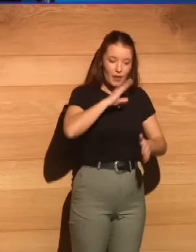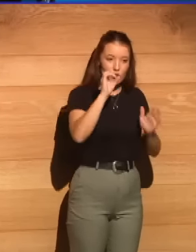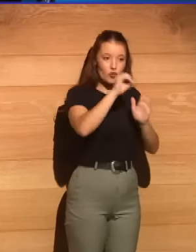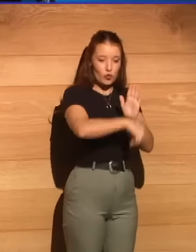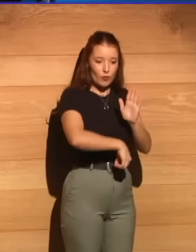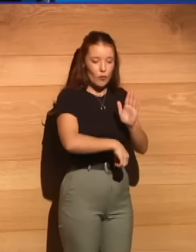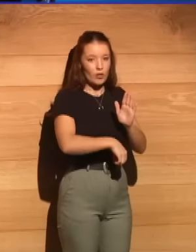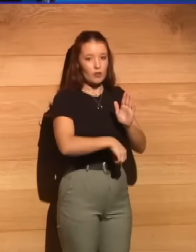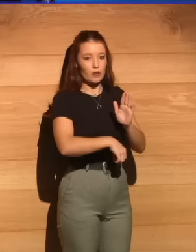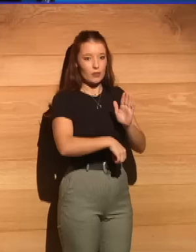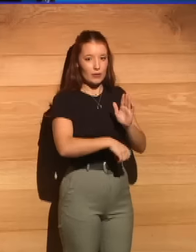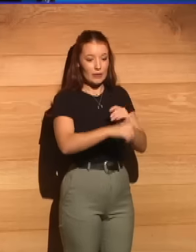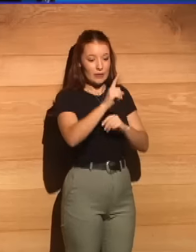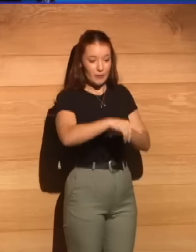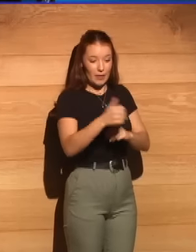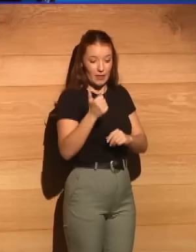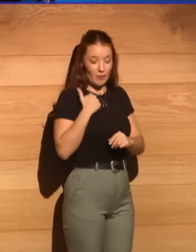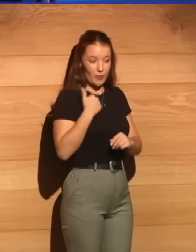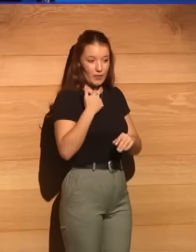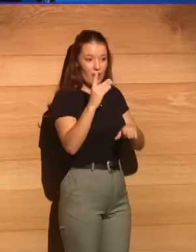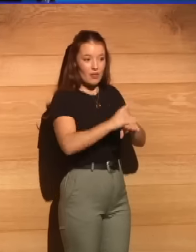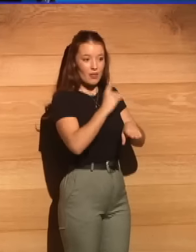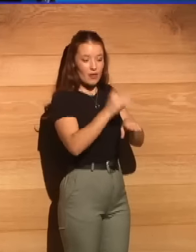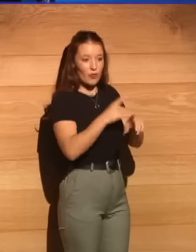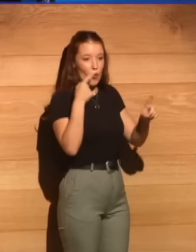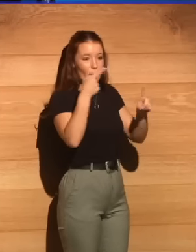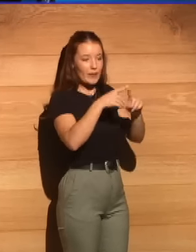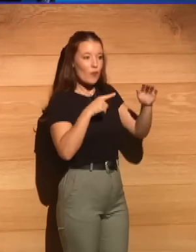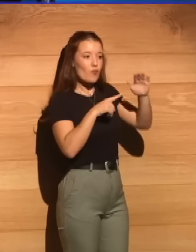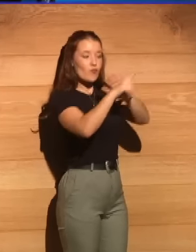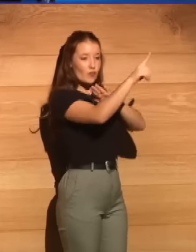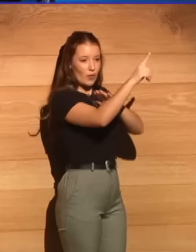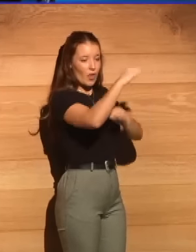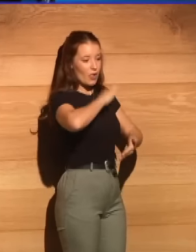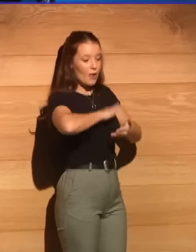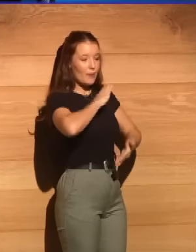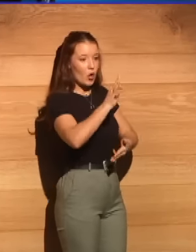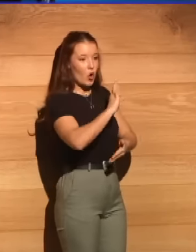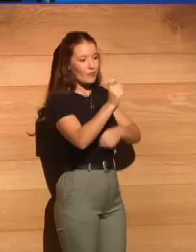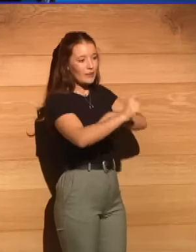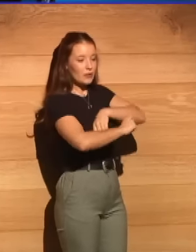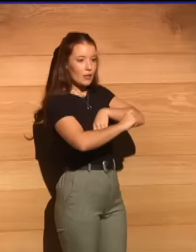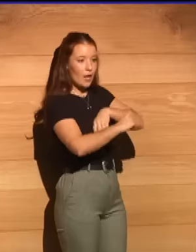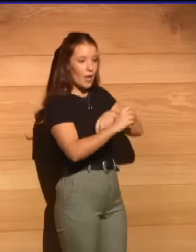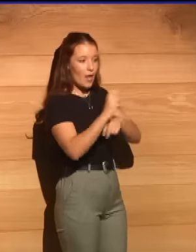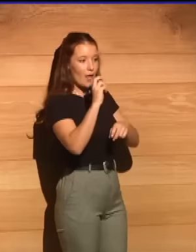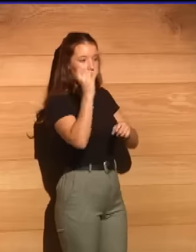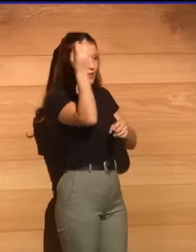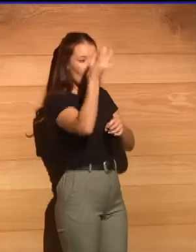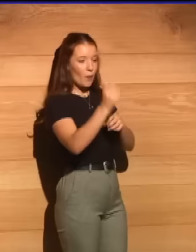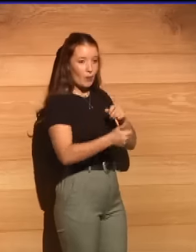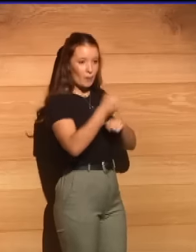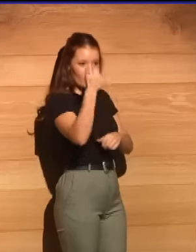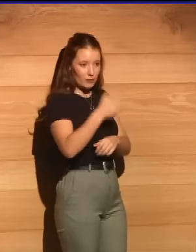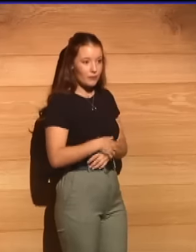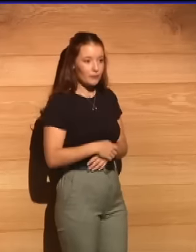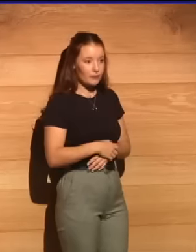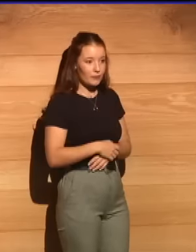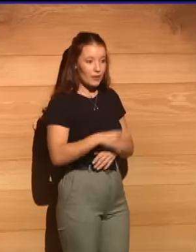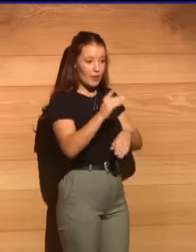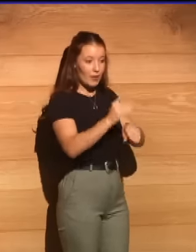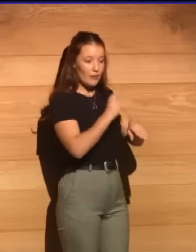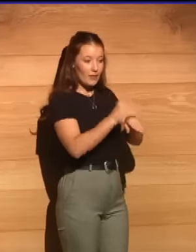service y aprovechar también los datos para desarrollar pues capacidades o estrategias más innovadoras, ¿no? Ajuntando datos entre